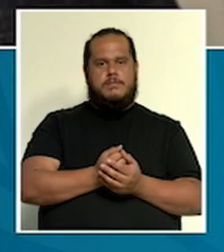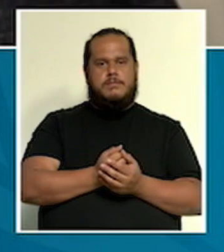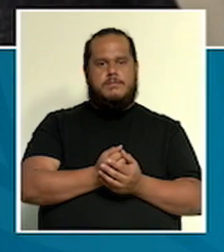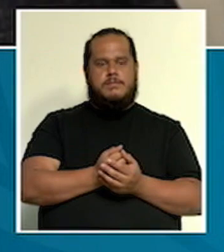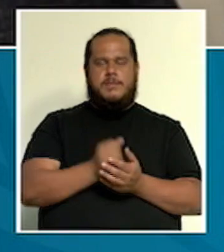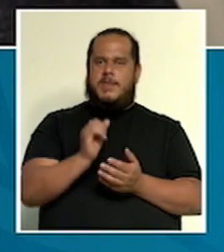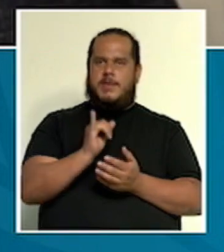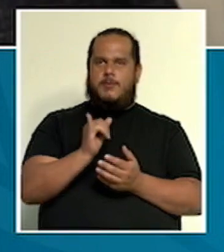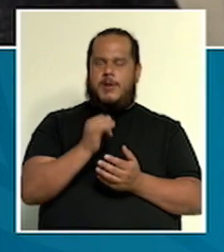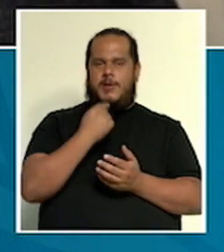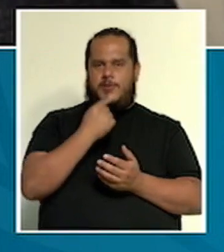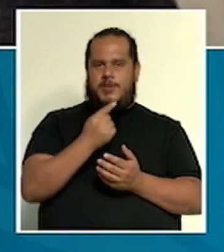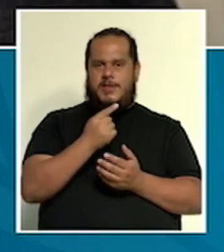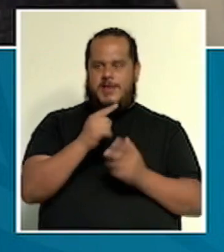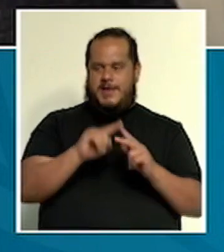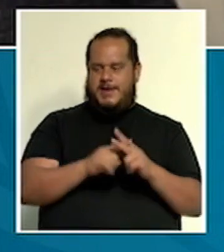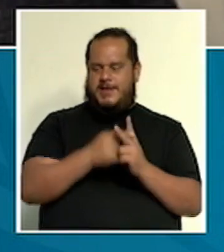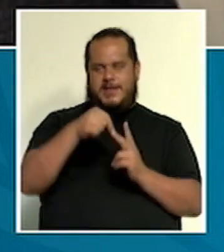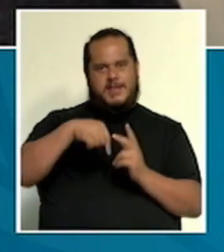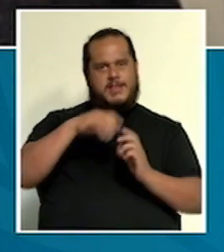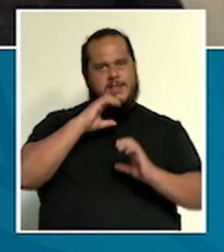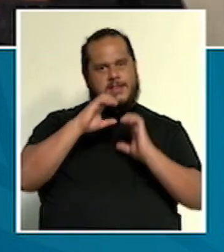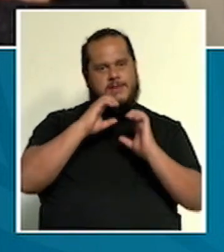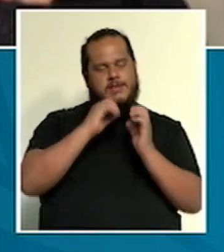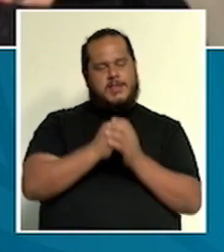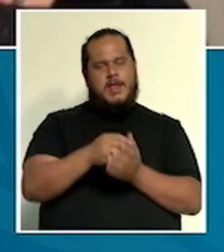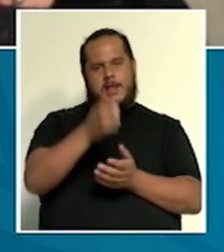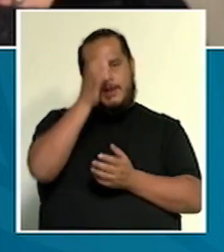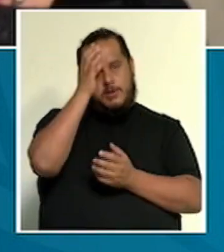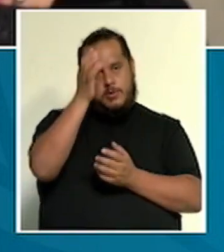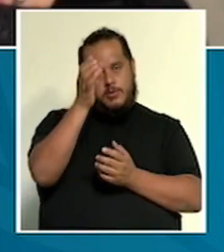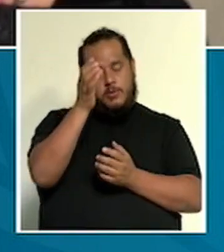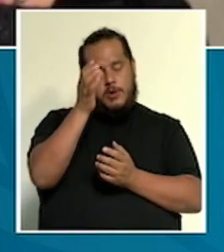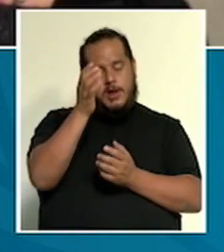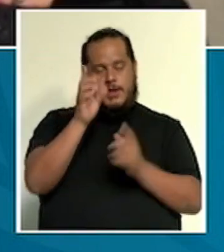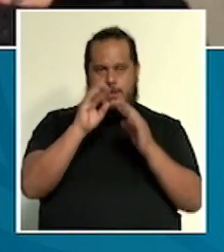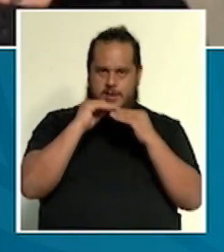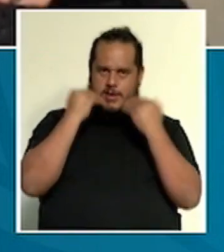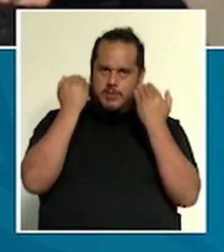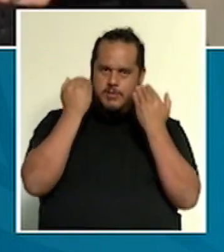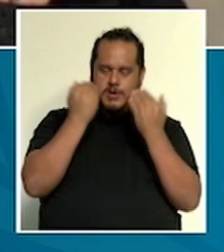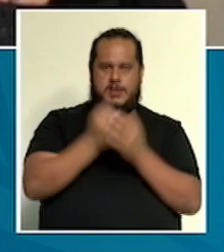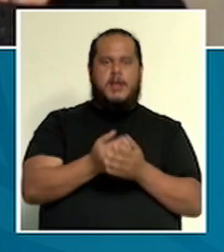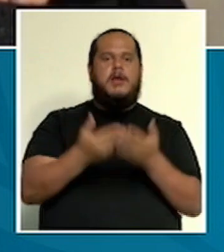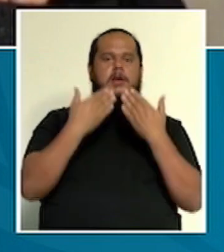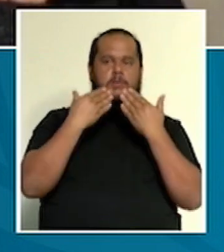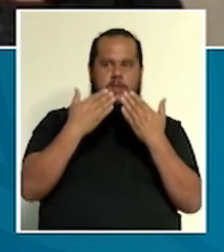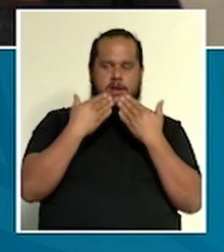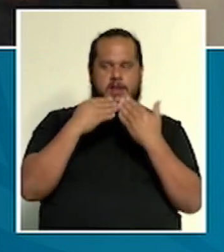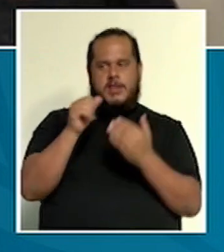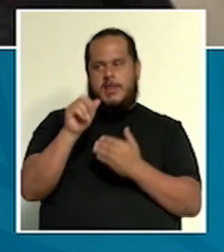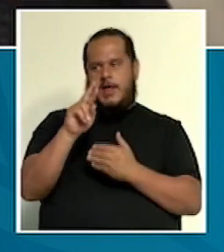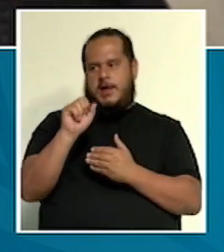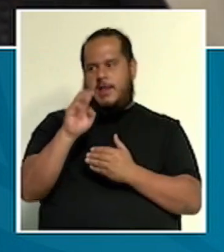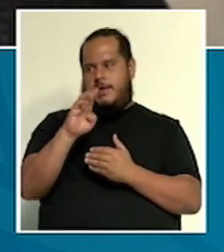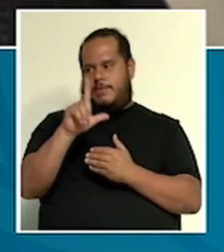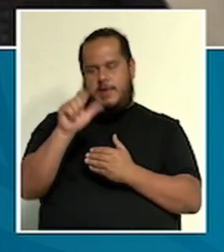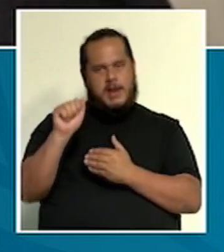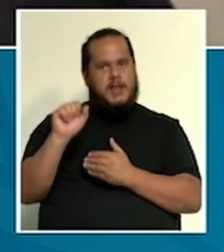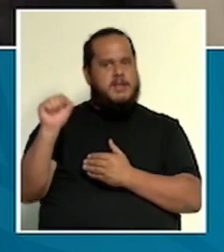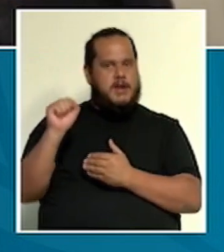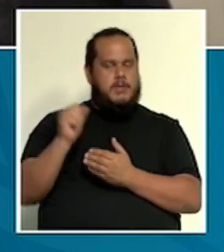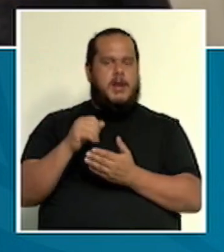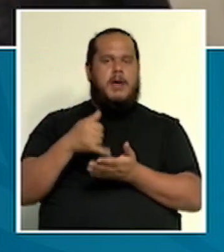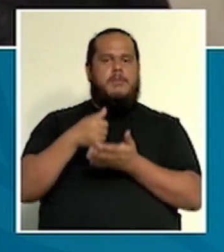Como decía al inicio de esta entrevista, la cultura es la sonrisa. Muchas gracias a Alavera Salaverry,